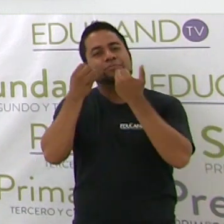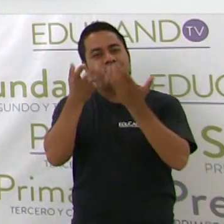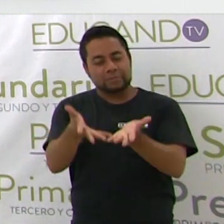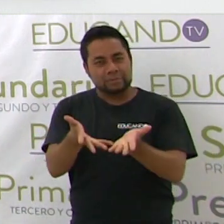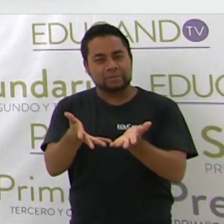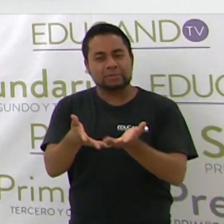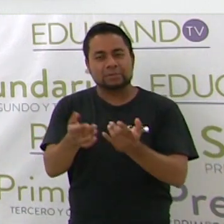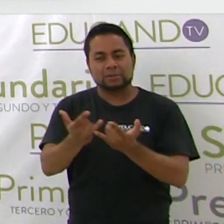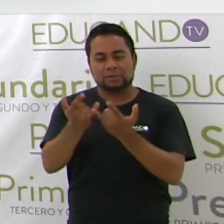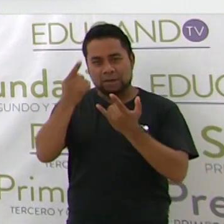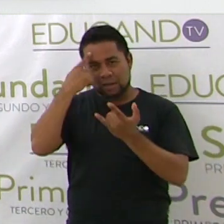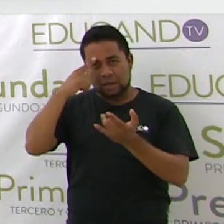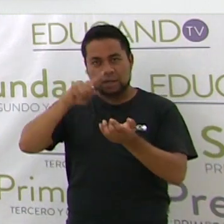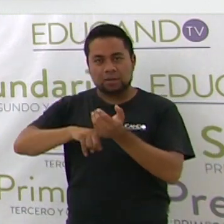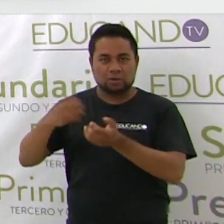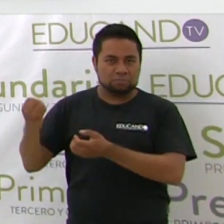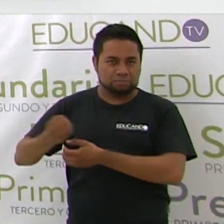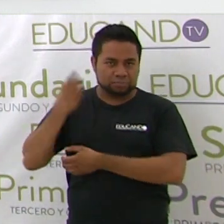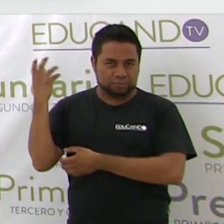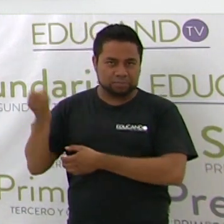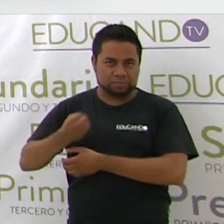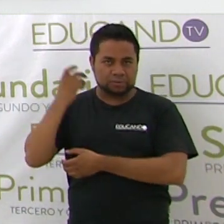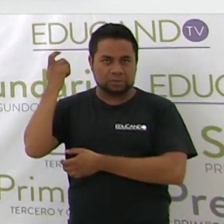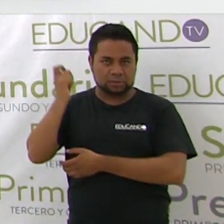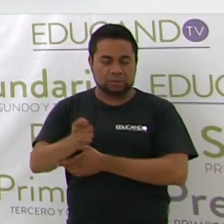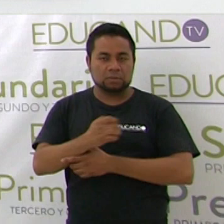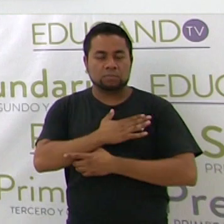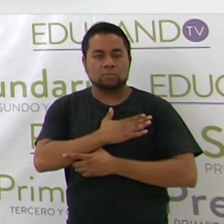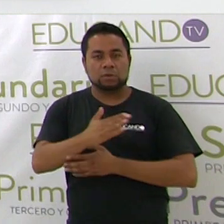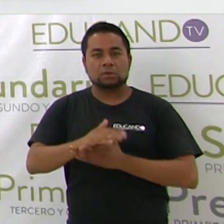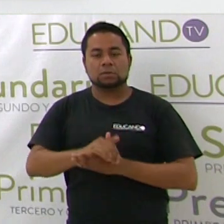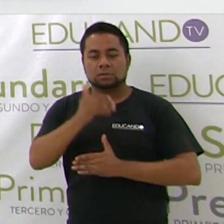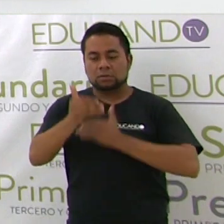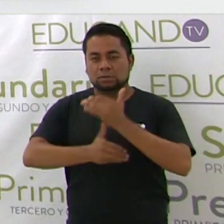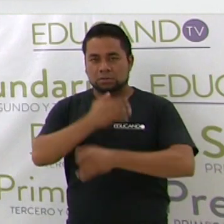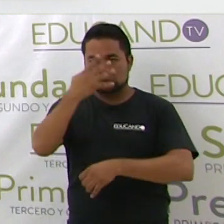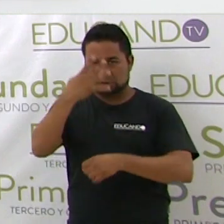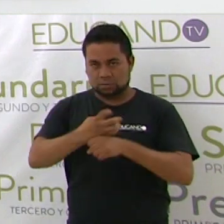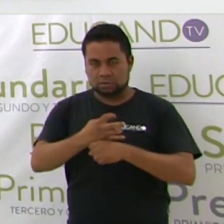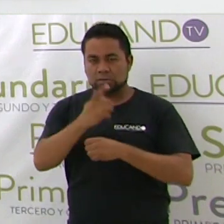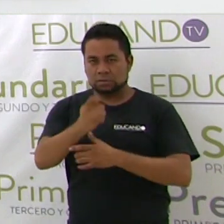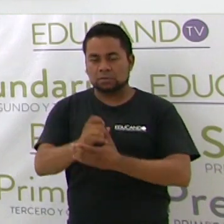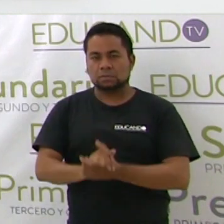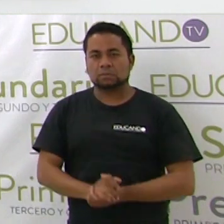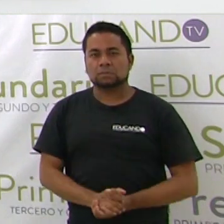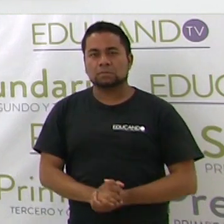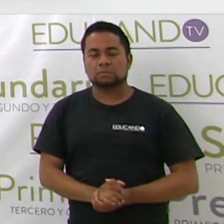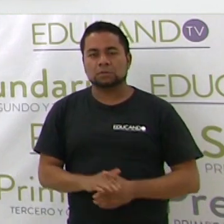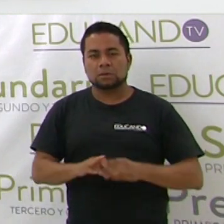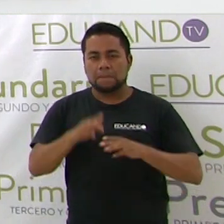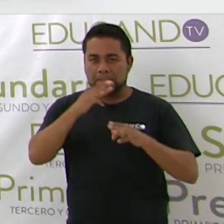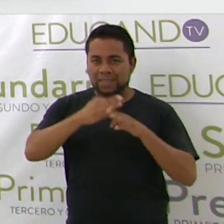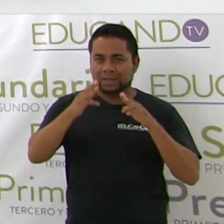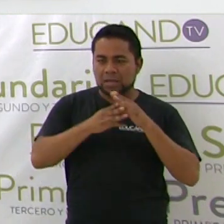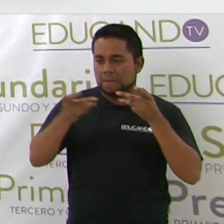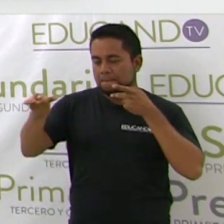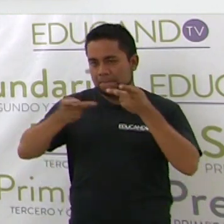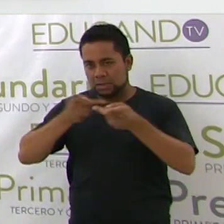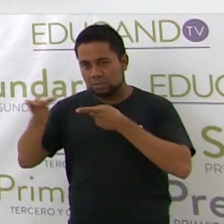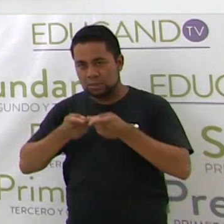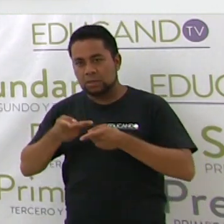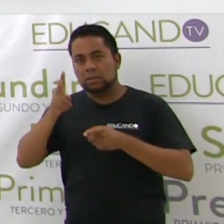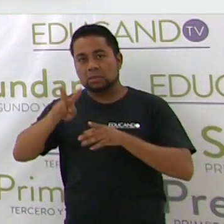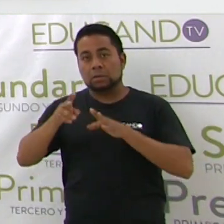una conferencia. Bueno, y cuarto paso es preparar el material, que va a ser